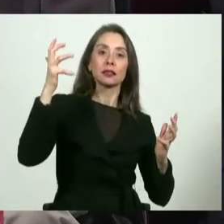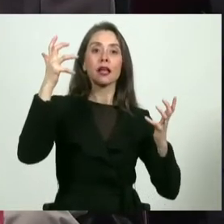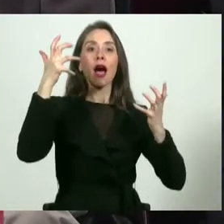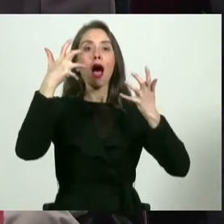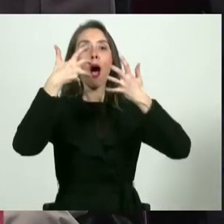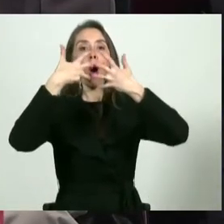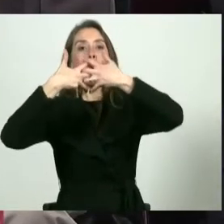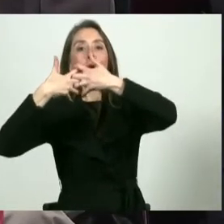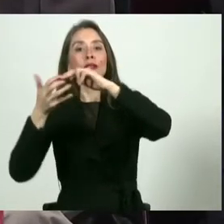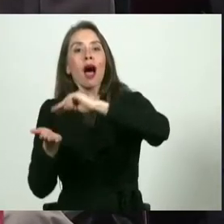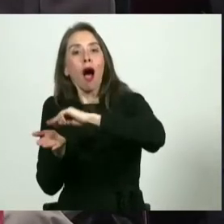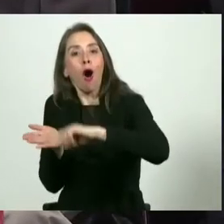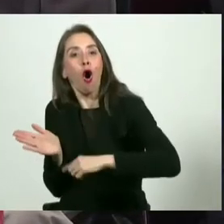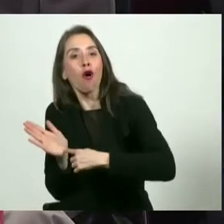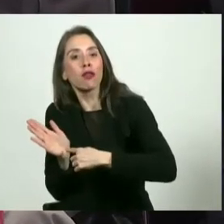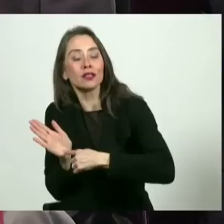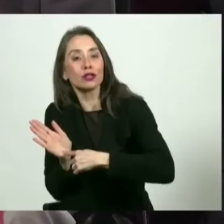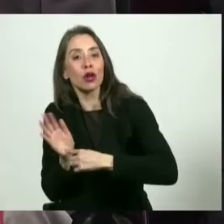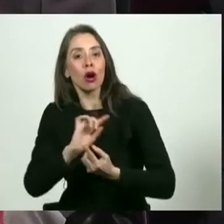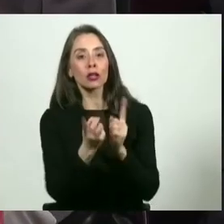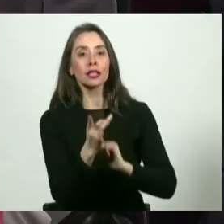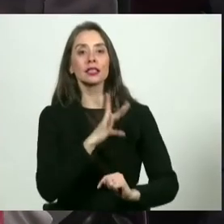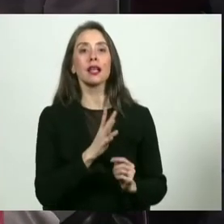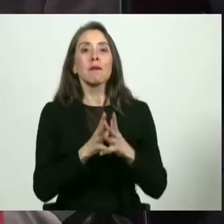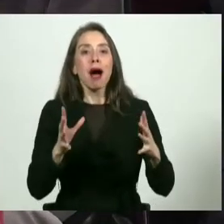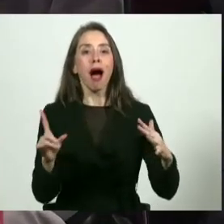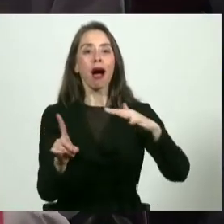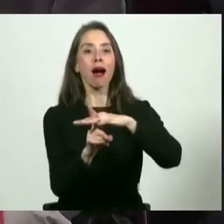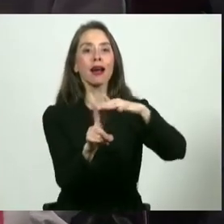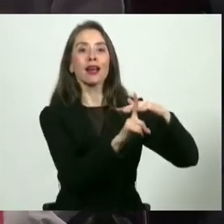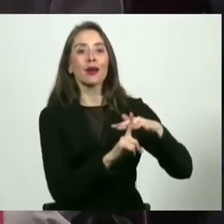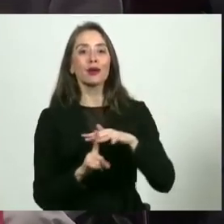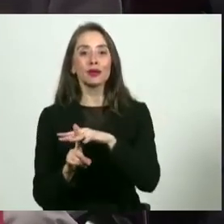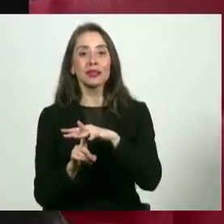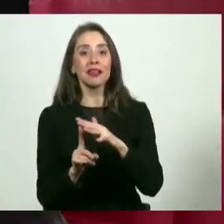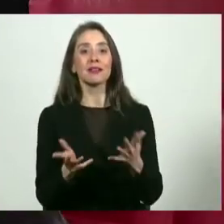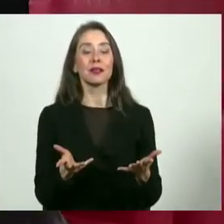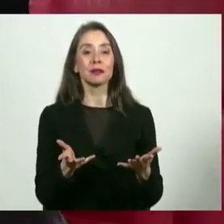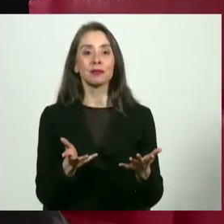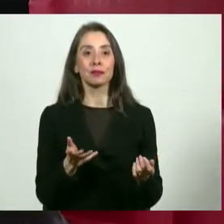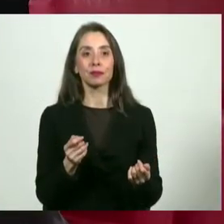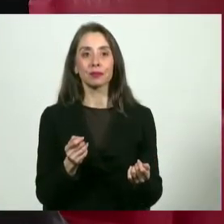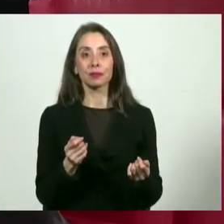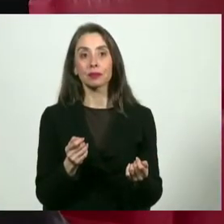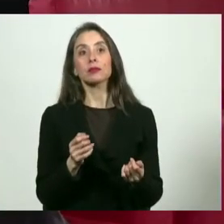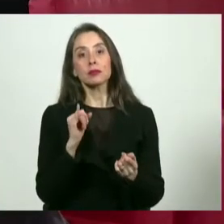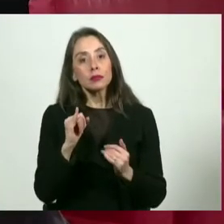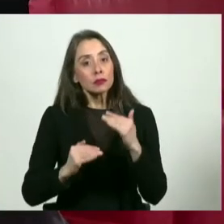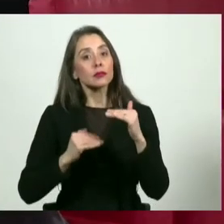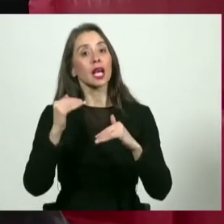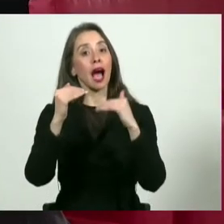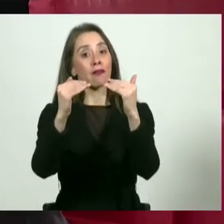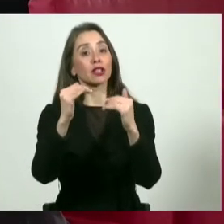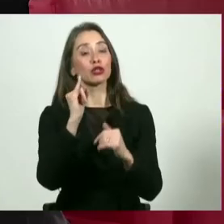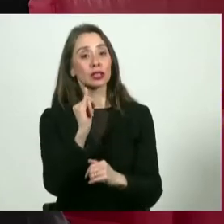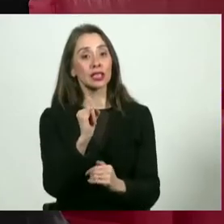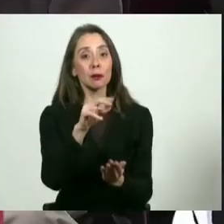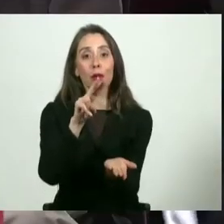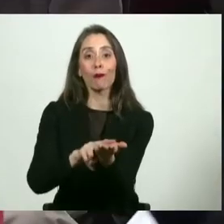y los tratados de derechos humanos y los tratados internacionales se firman para cumplirse. Entonces yo creo que en la medida que